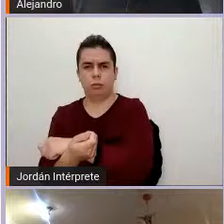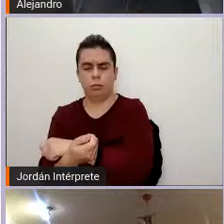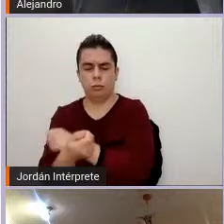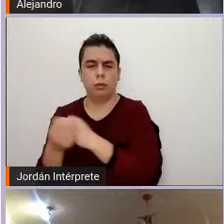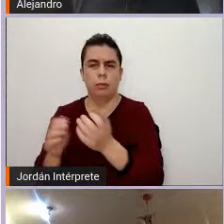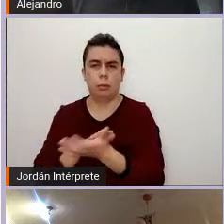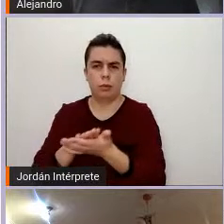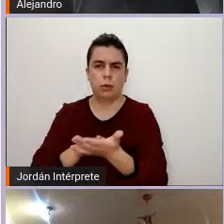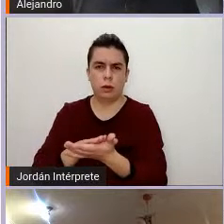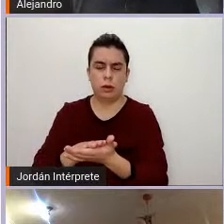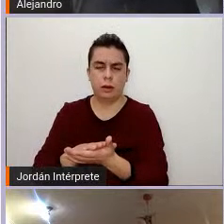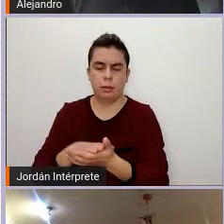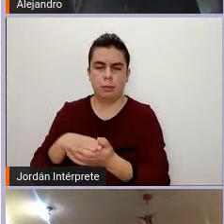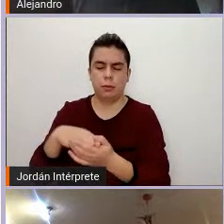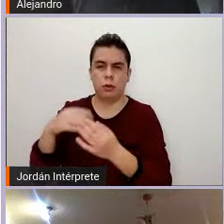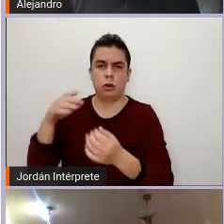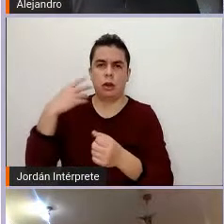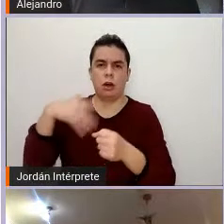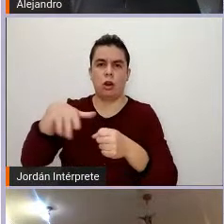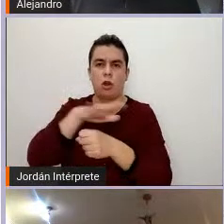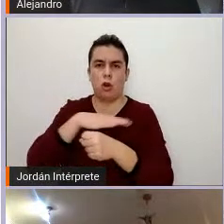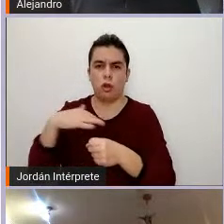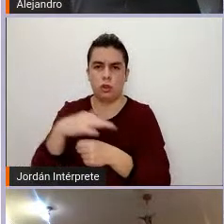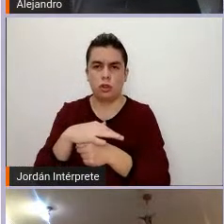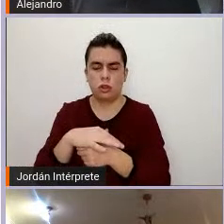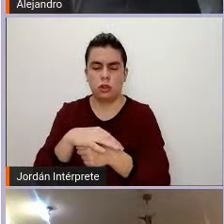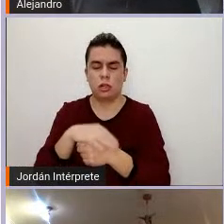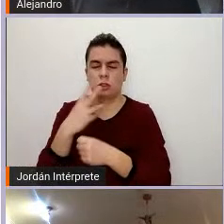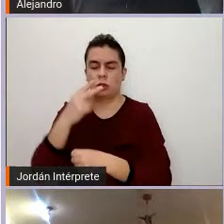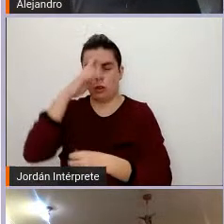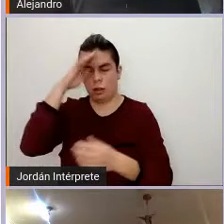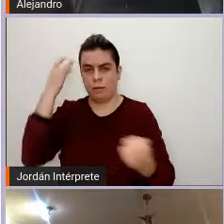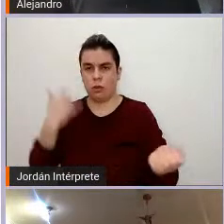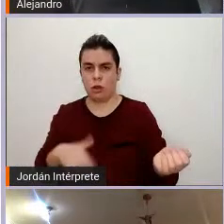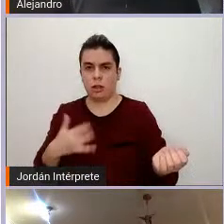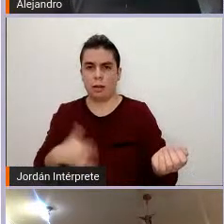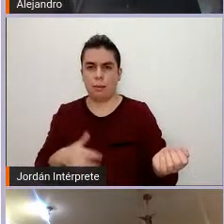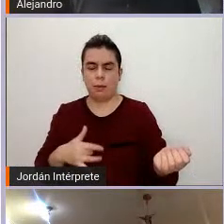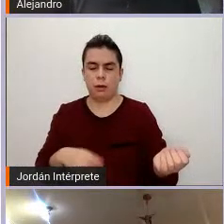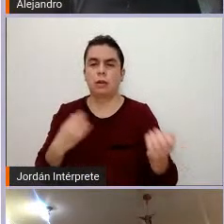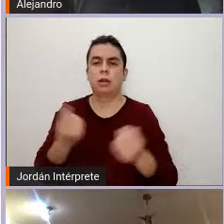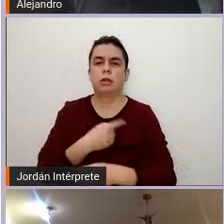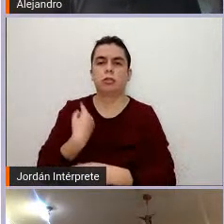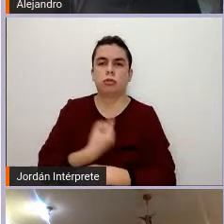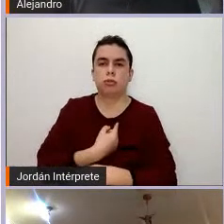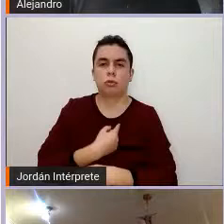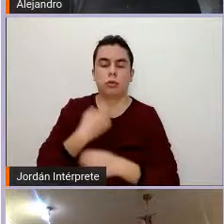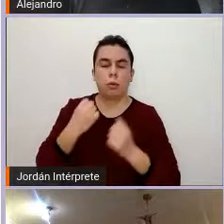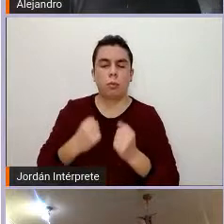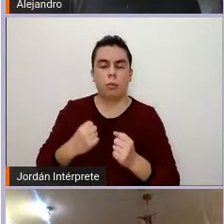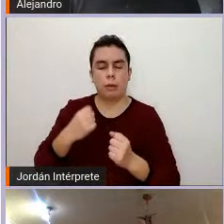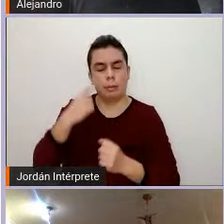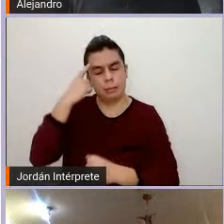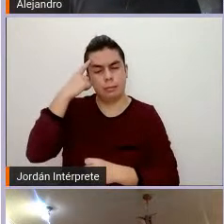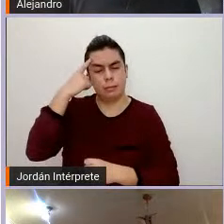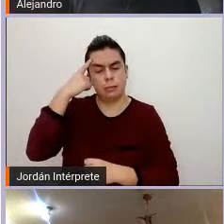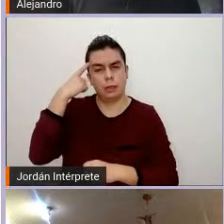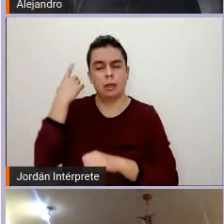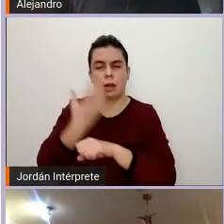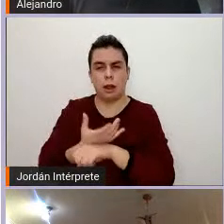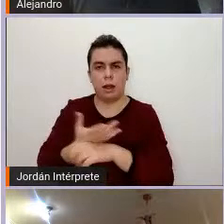el contexto de Violeta. Por ejemplo, podemos preguntarnos, ¿podemos encontrar algunas referencias para